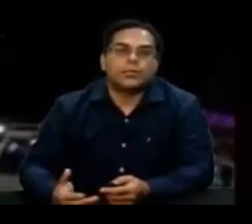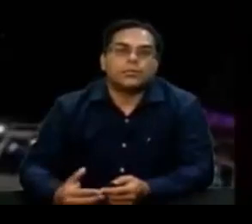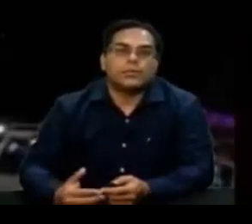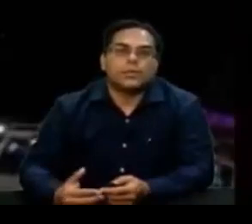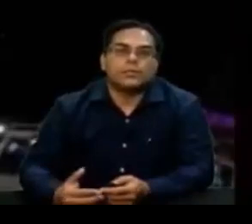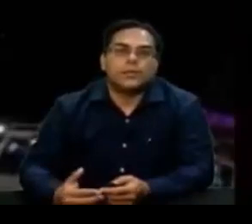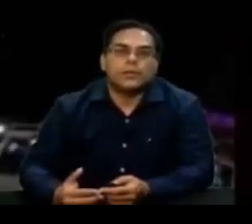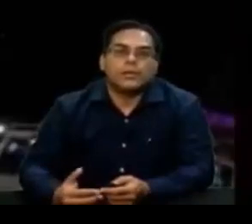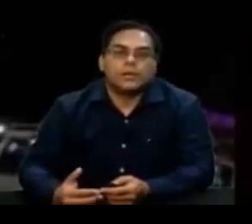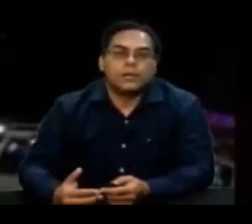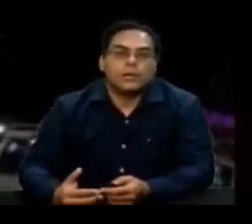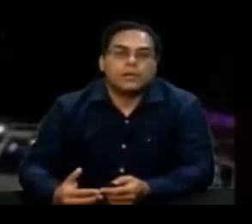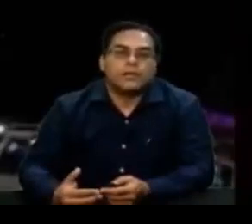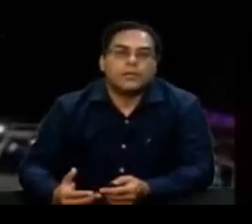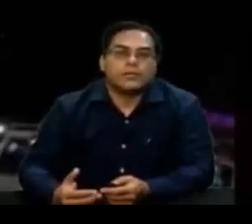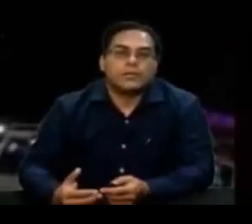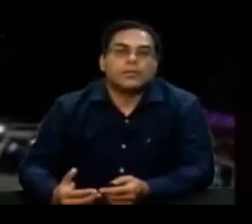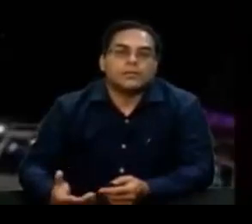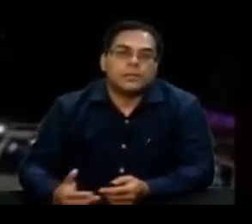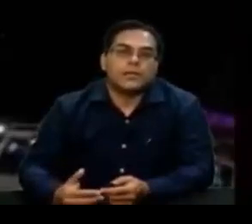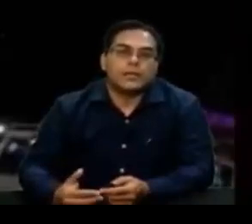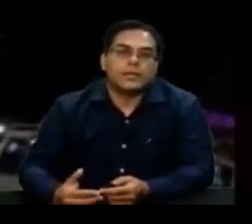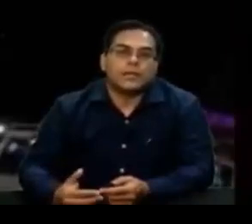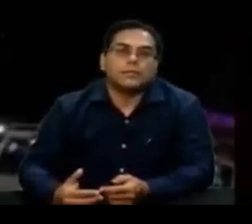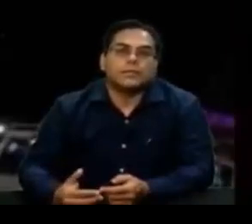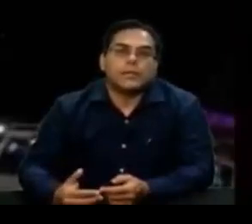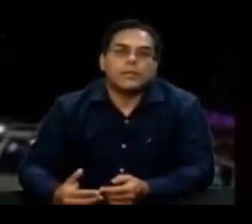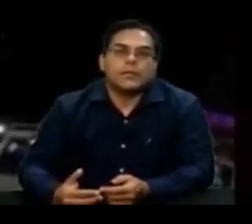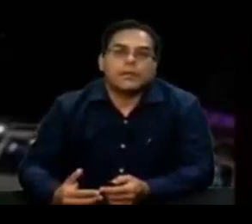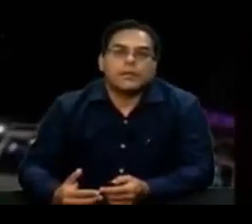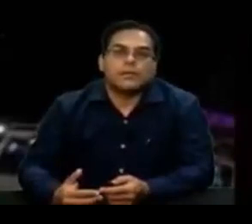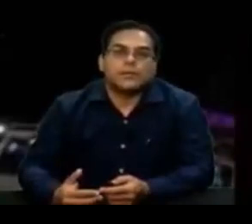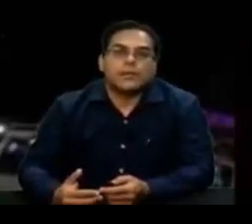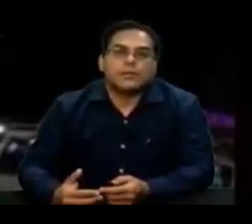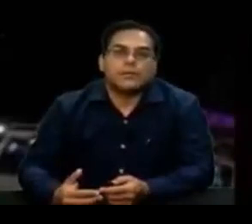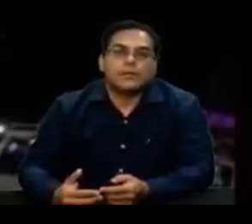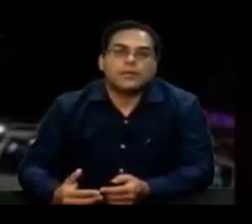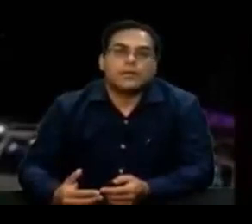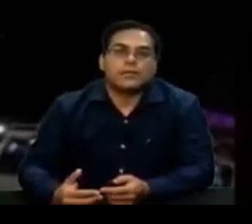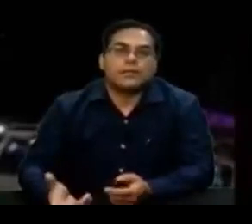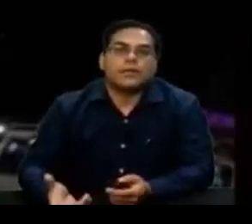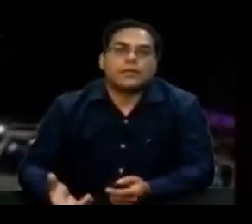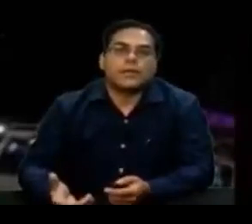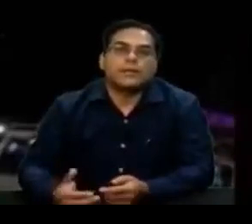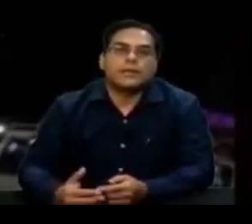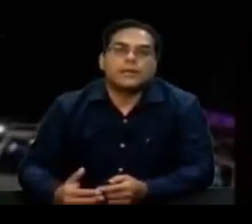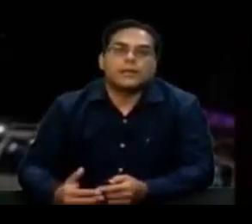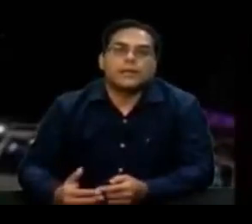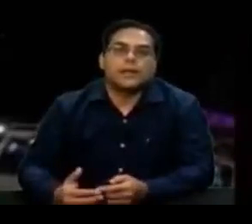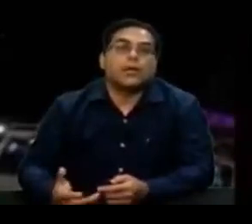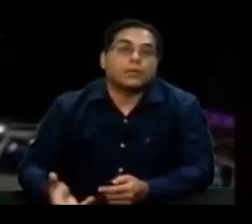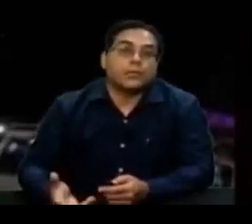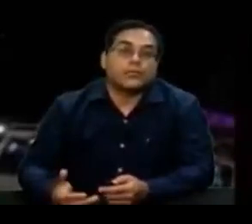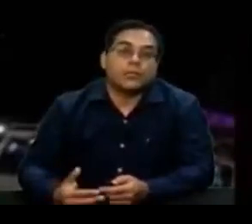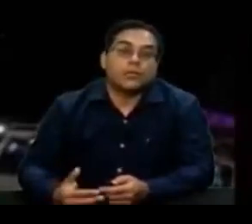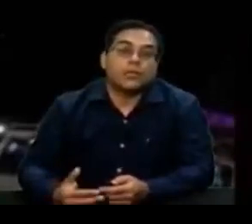donde utilizamos una fijación semirrígida, ¿no? Y una fijación intraoral, fijación rígida,